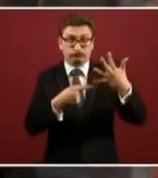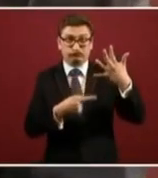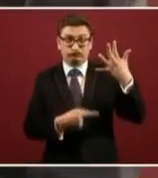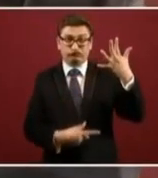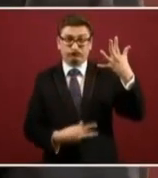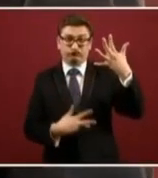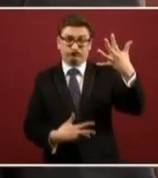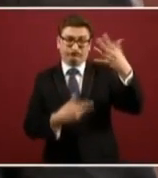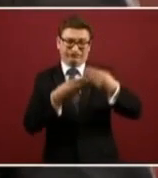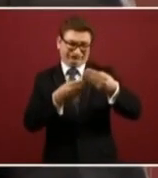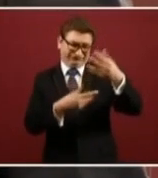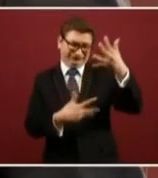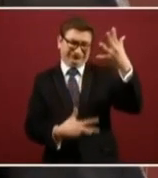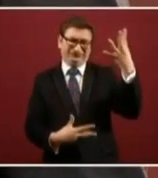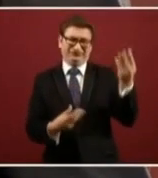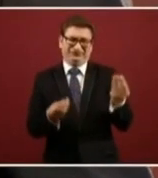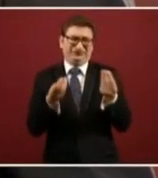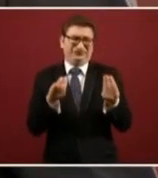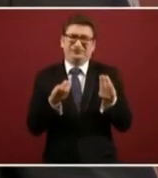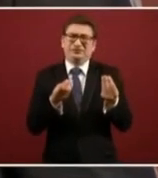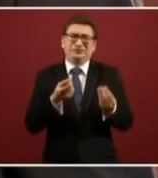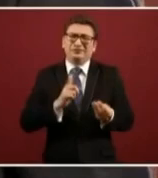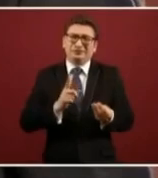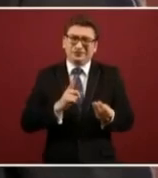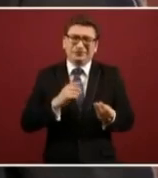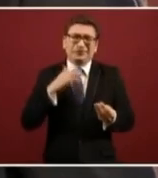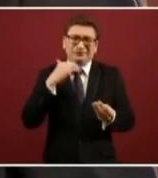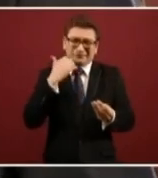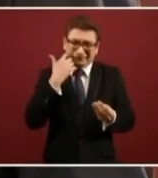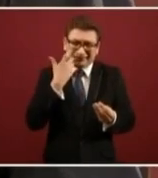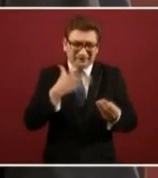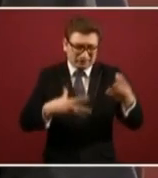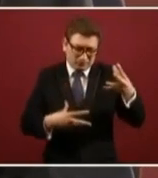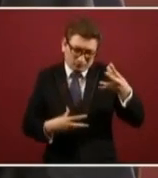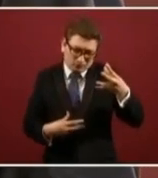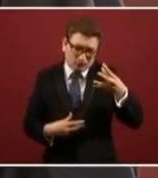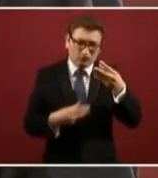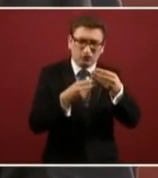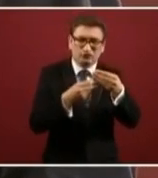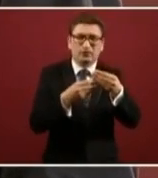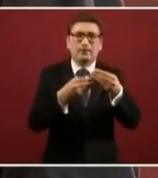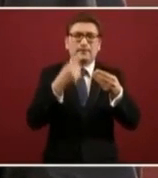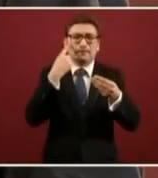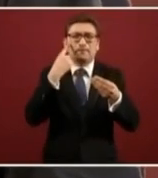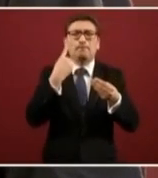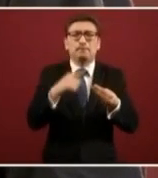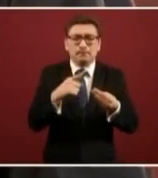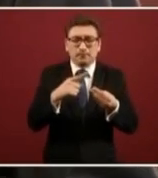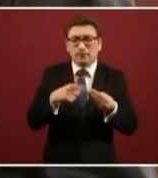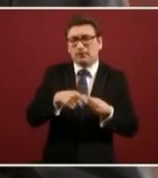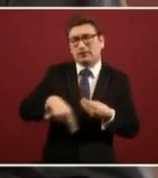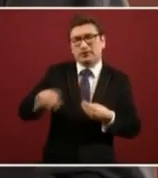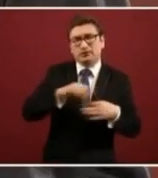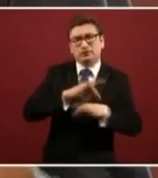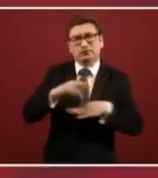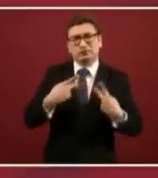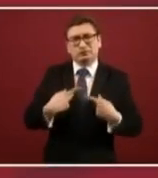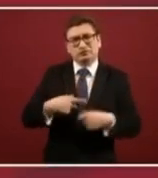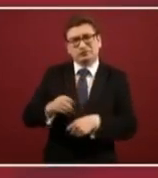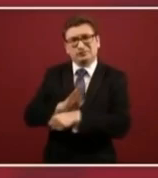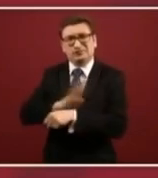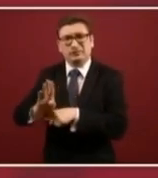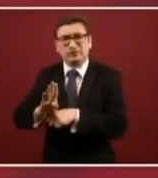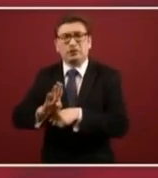sin el alcance suficiente, sin el beneficio suficiente para el mayor